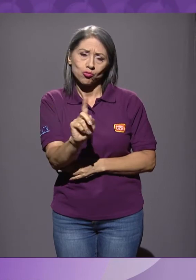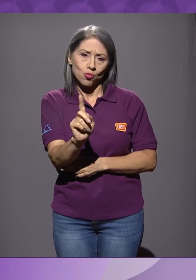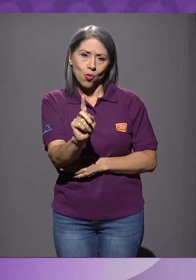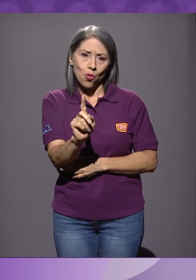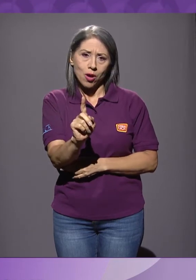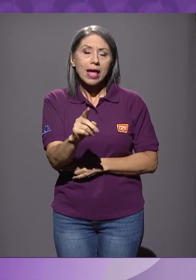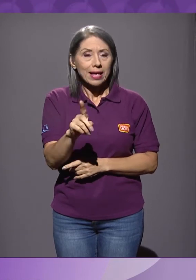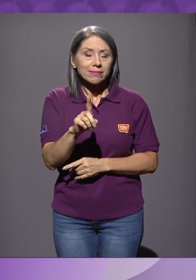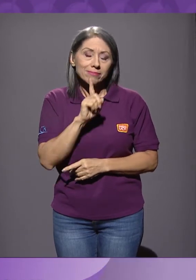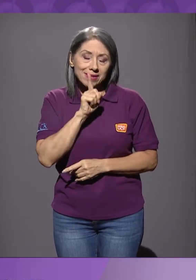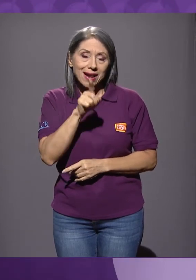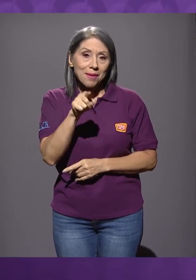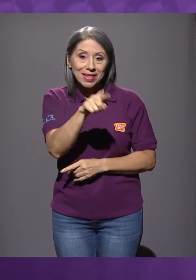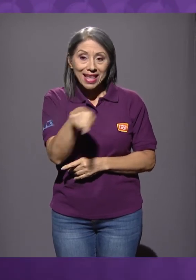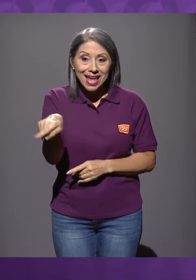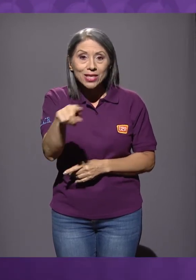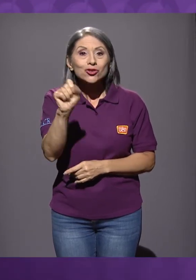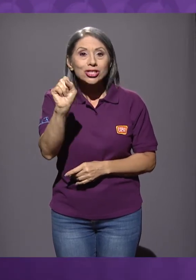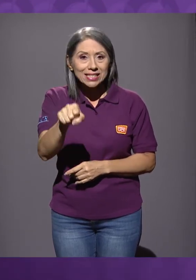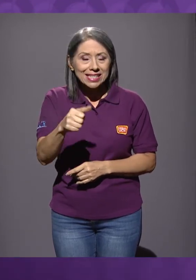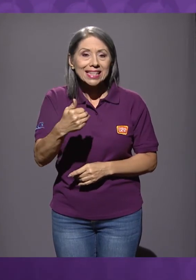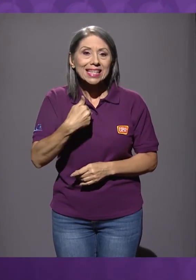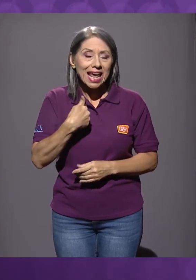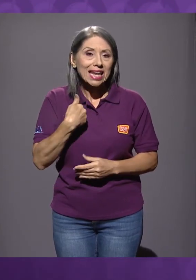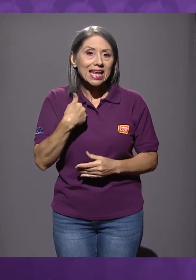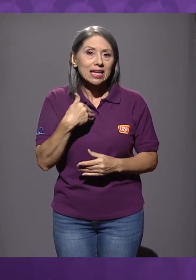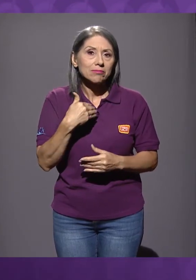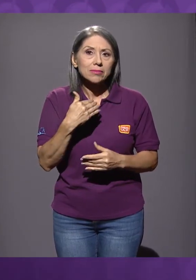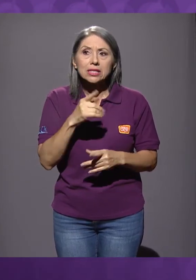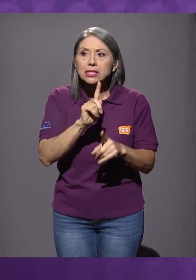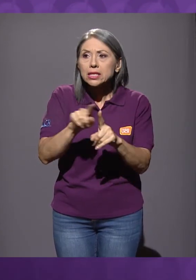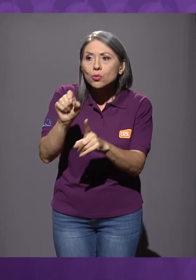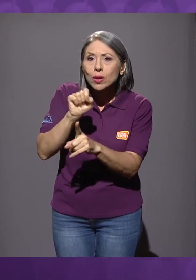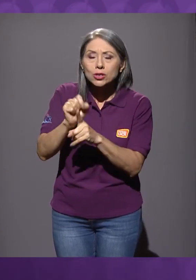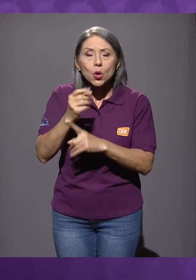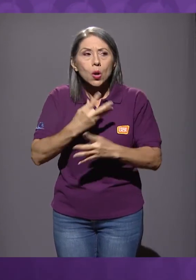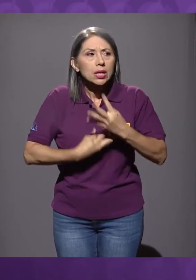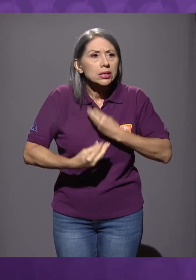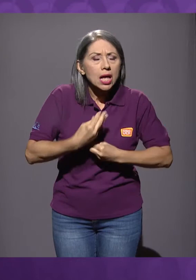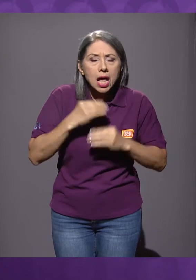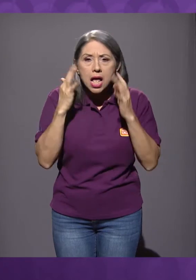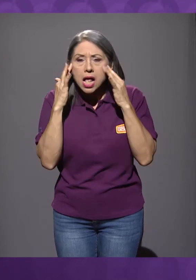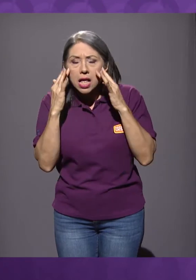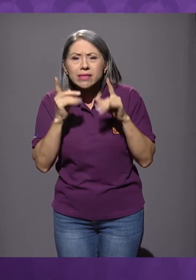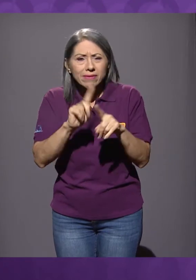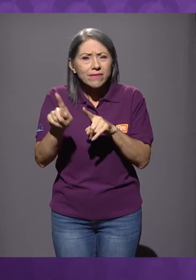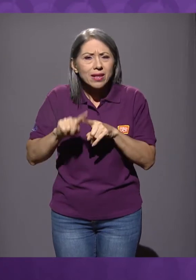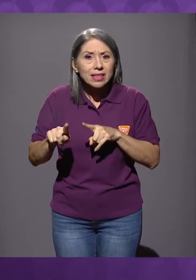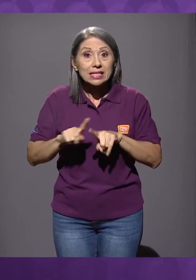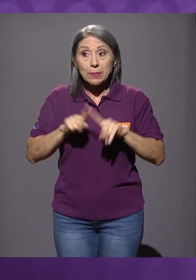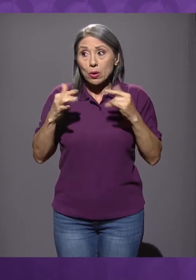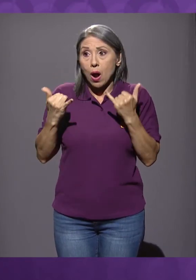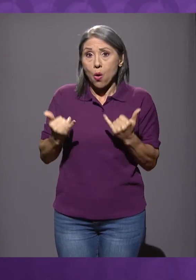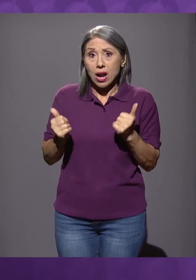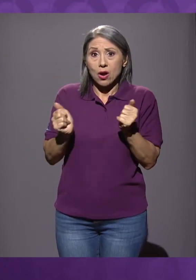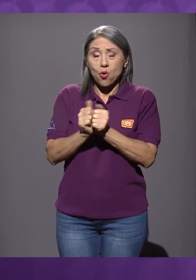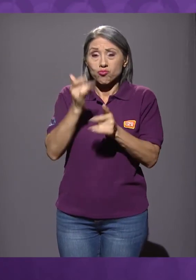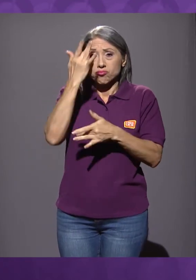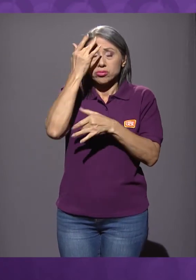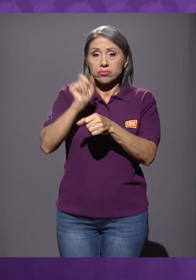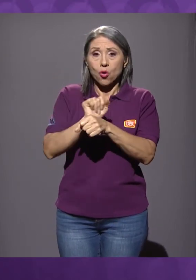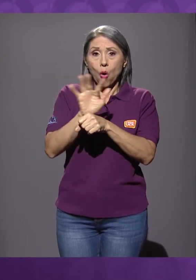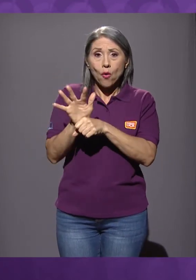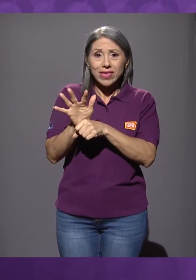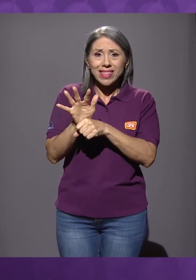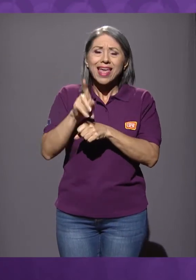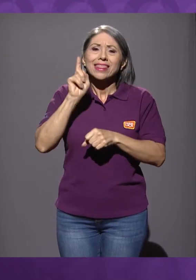¿verdad?, como todas y todos, ciertas angustias existenciales. Pero en este momento de COVID